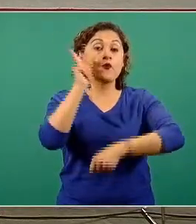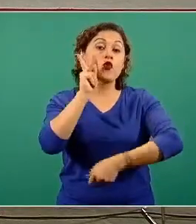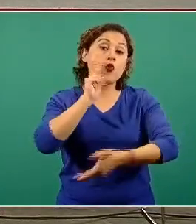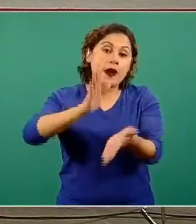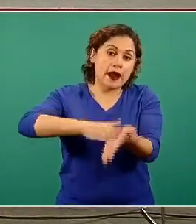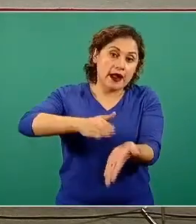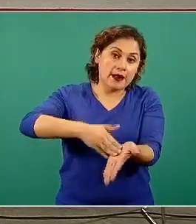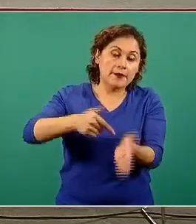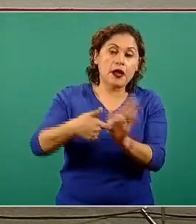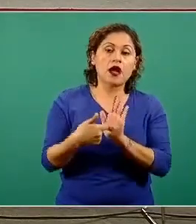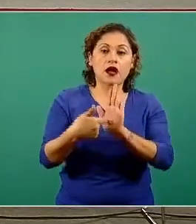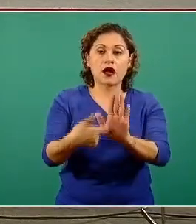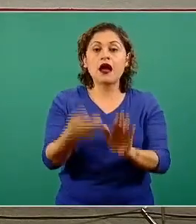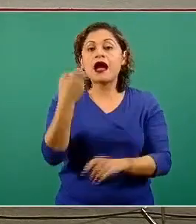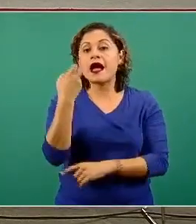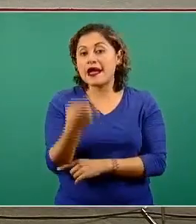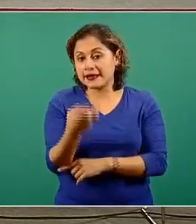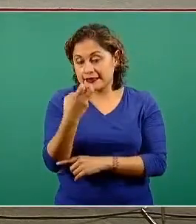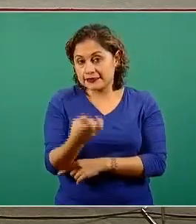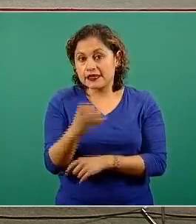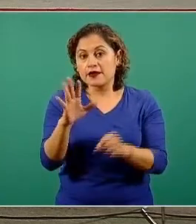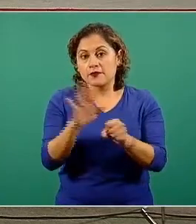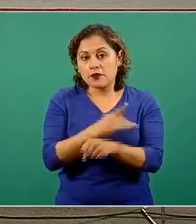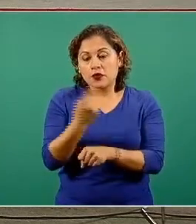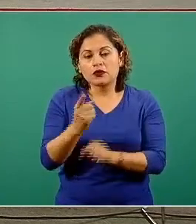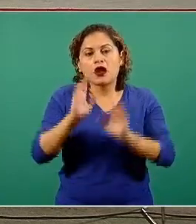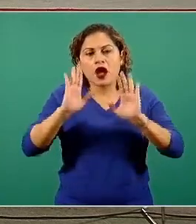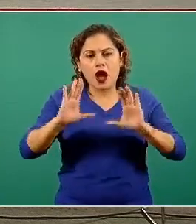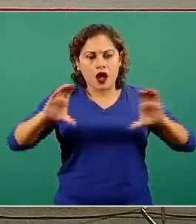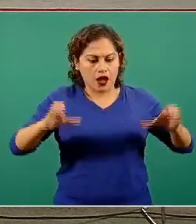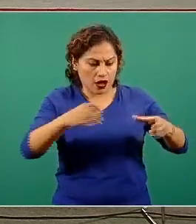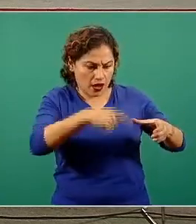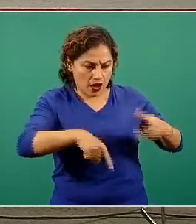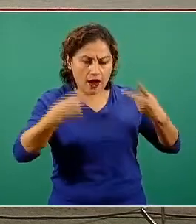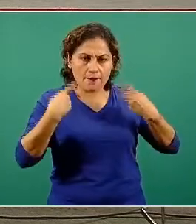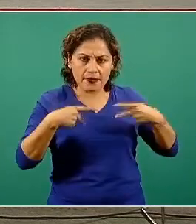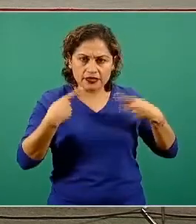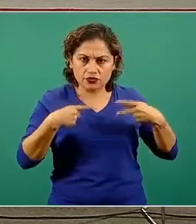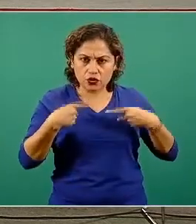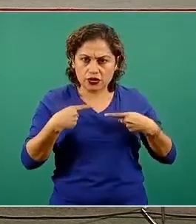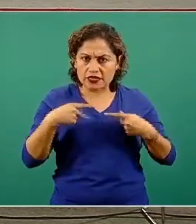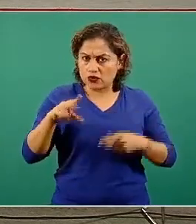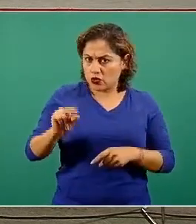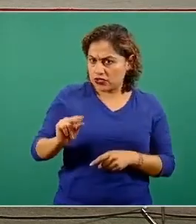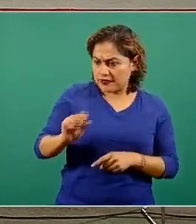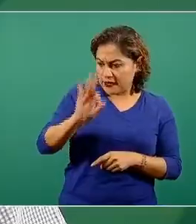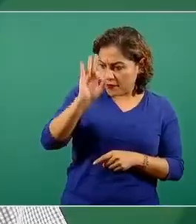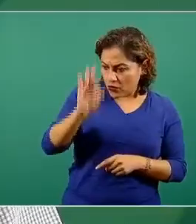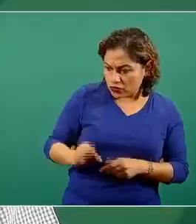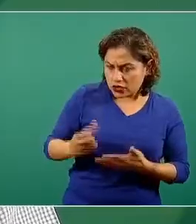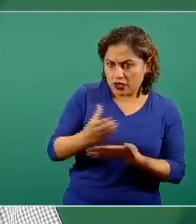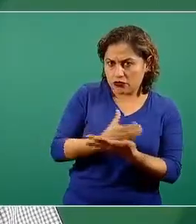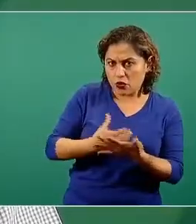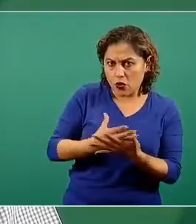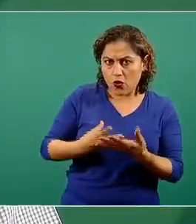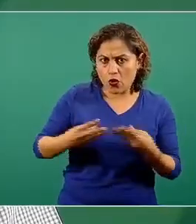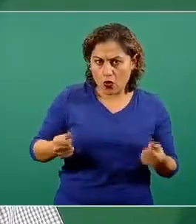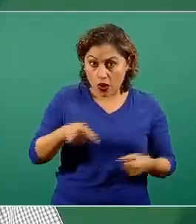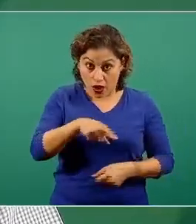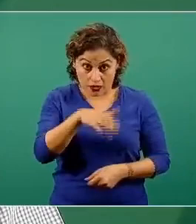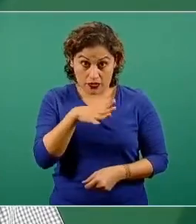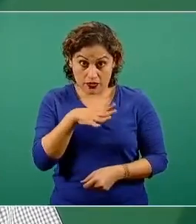que demostrar que esas personas que se recuperaron pues no pertenecen a ese 80% que